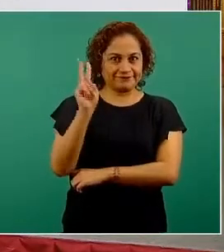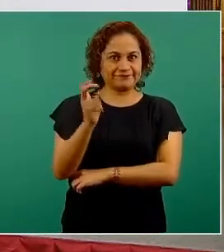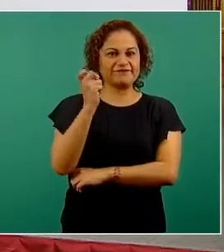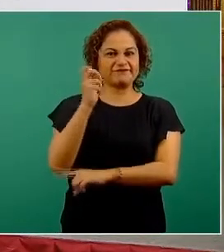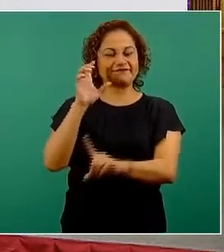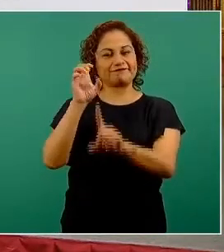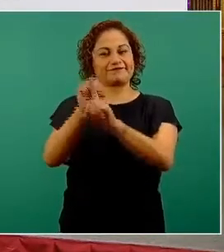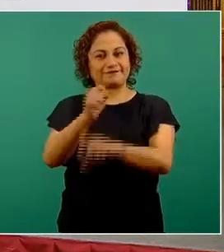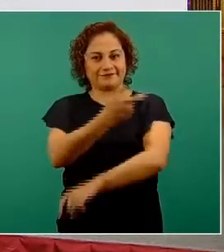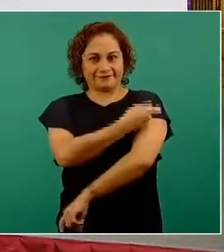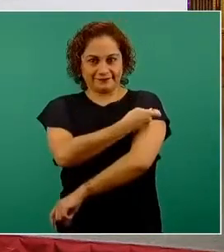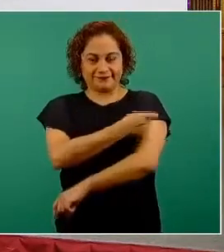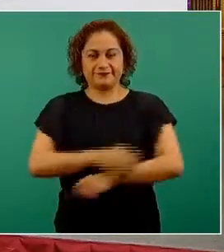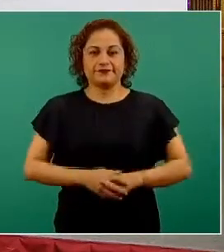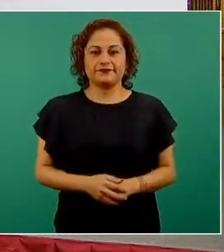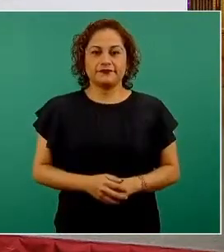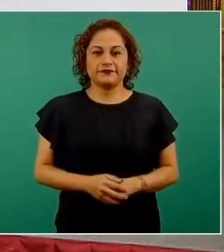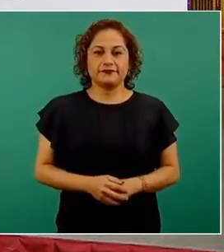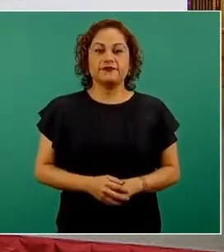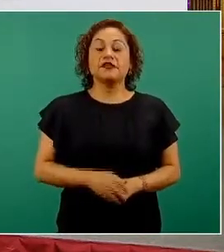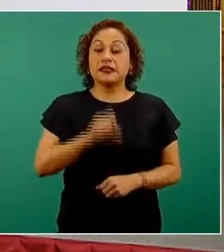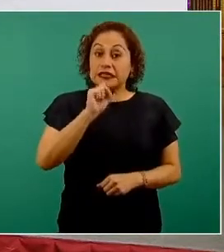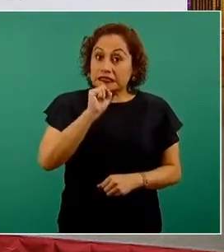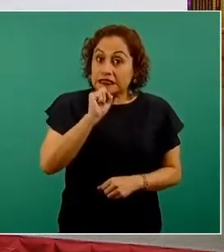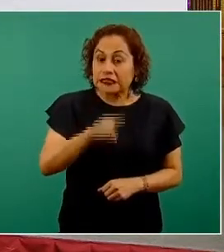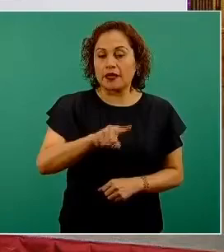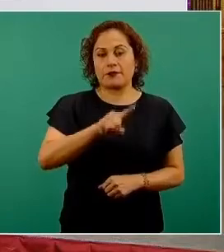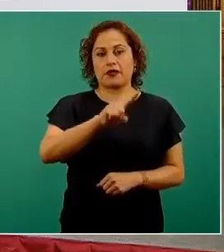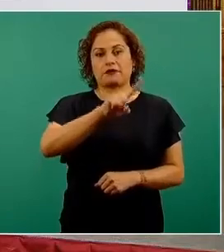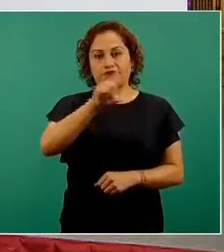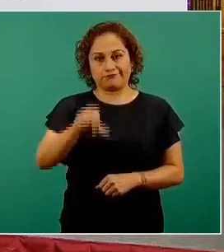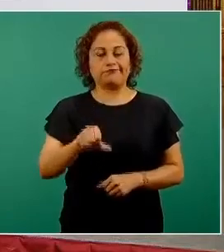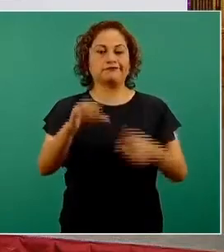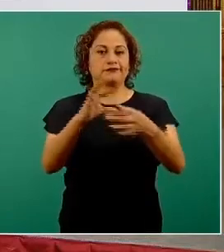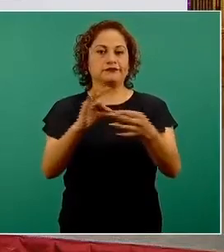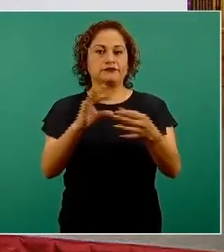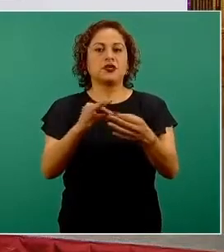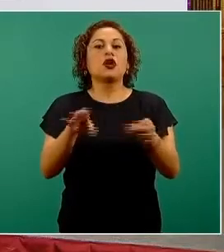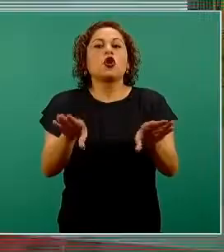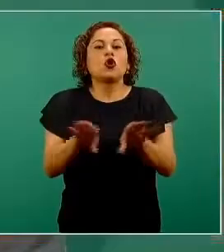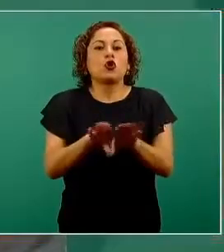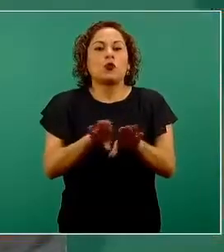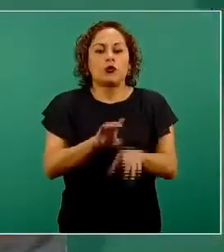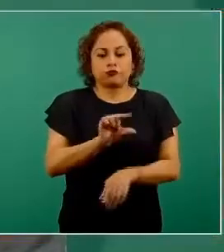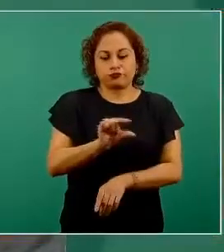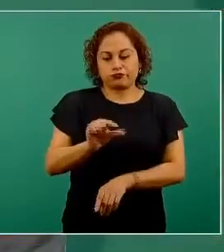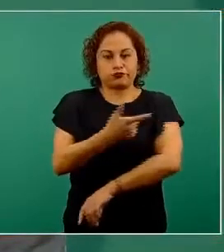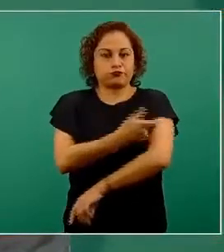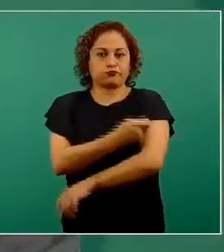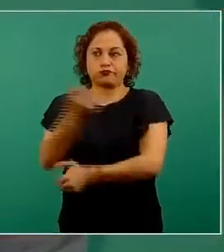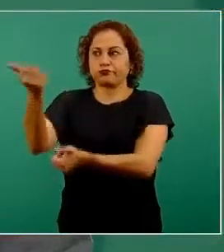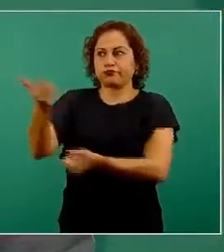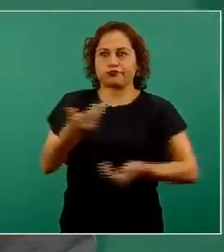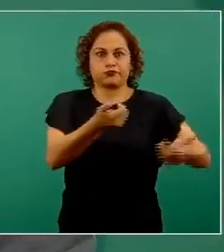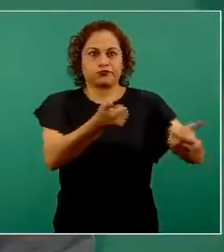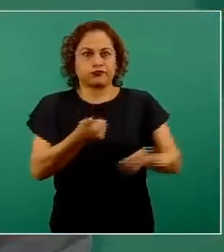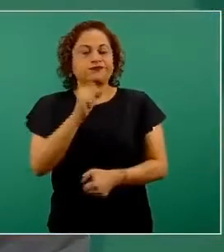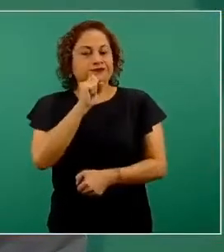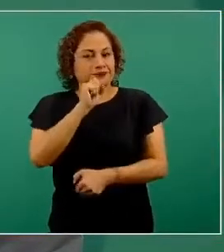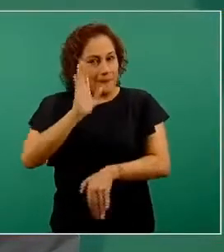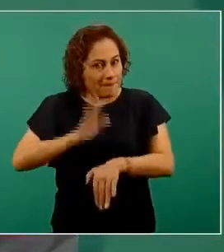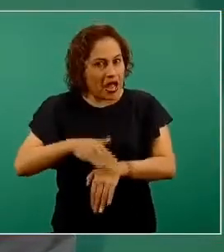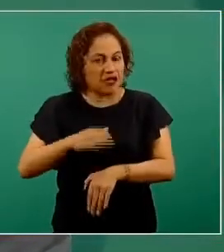y también de la llegada de vacunas, que está también acelerándose el flujo. Entonces, en general,